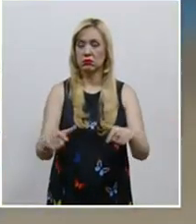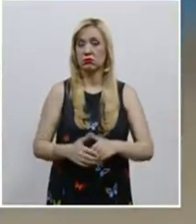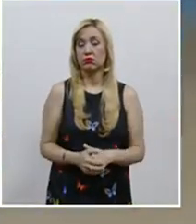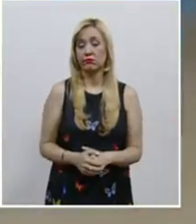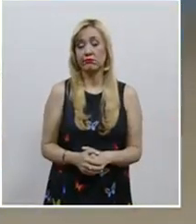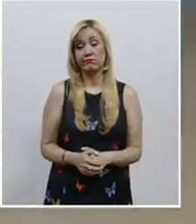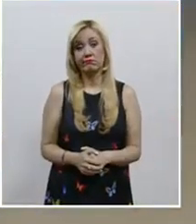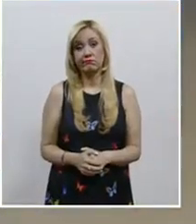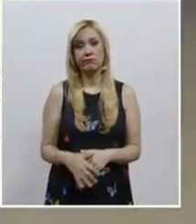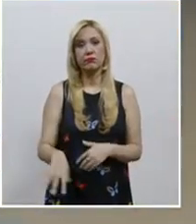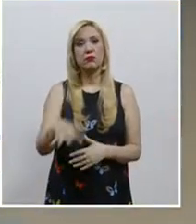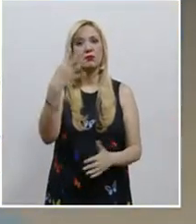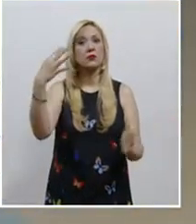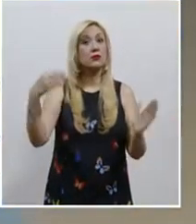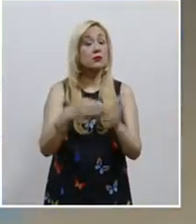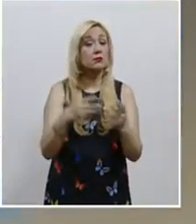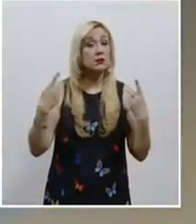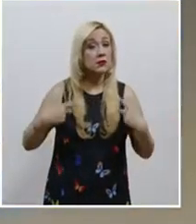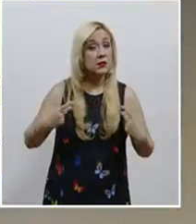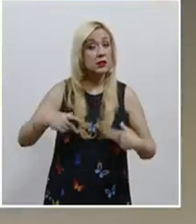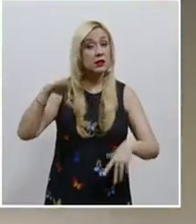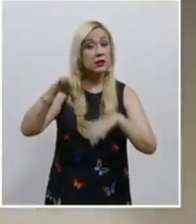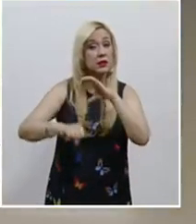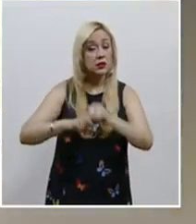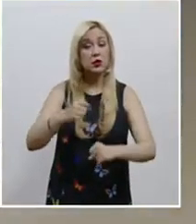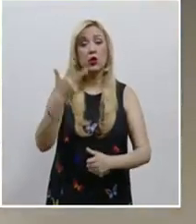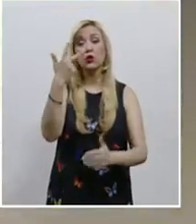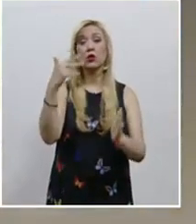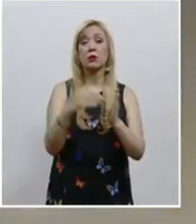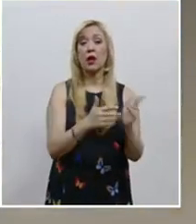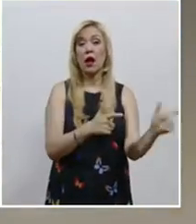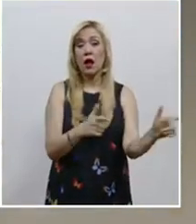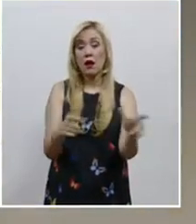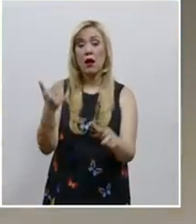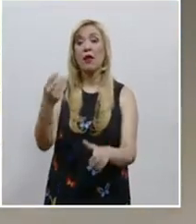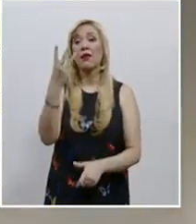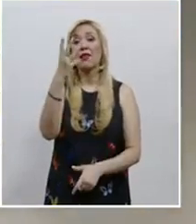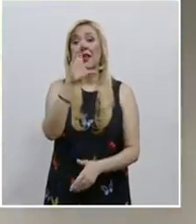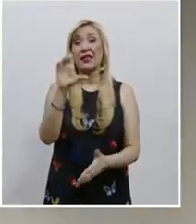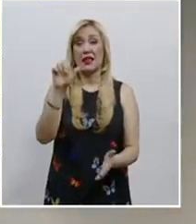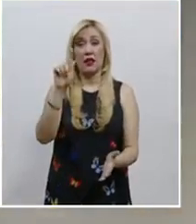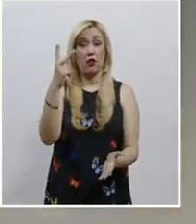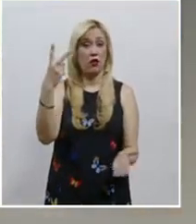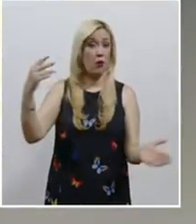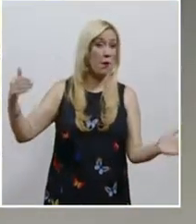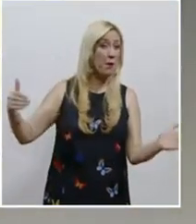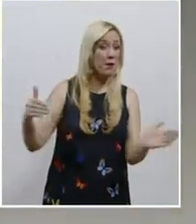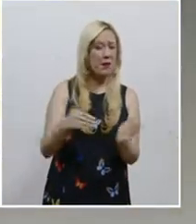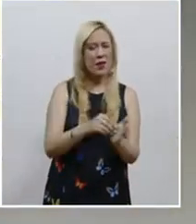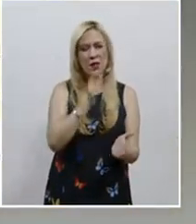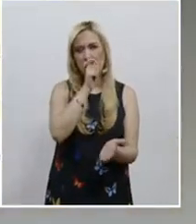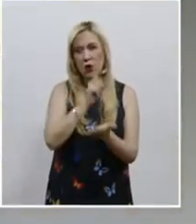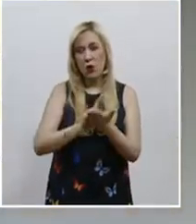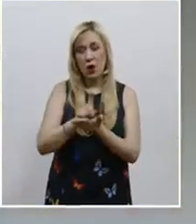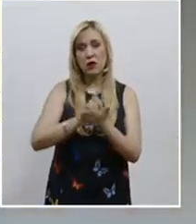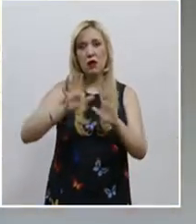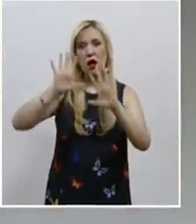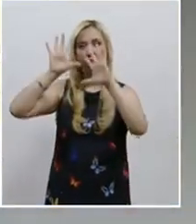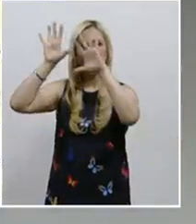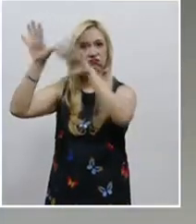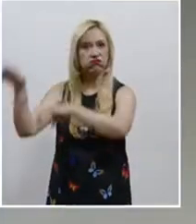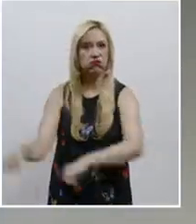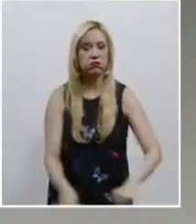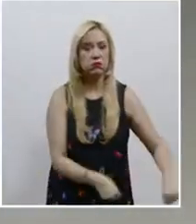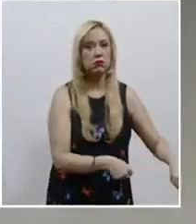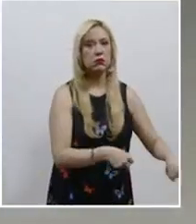Más de 14,000 personas detenidas, 8,000 armas y 372 toneladas de precursores de drogas decomisadas fue el resultado